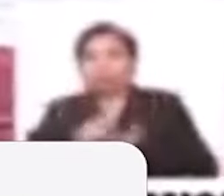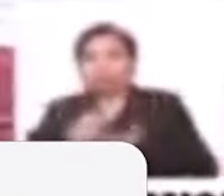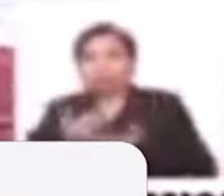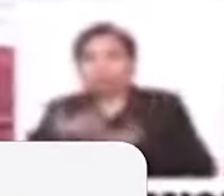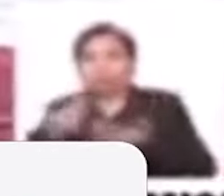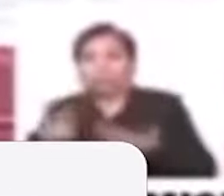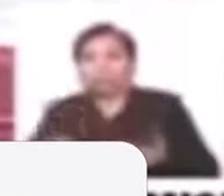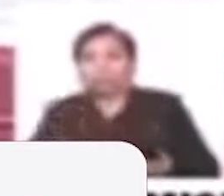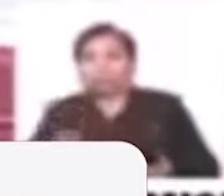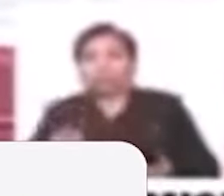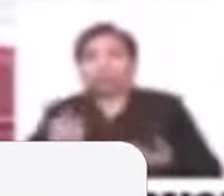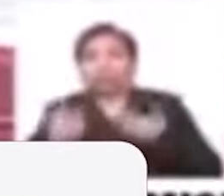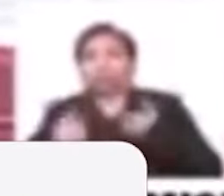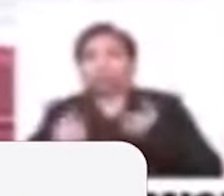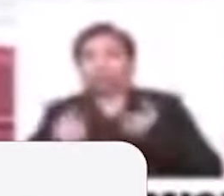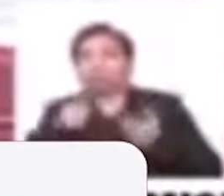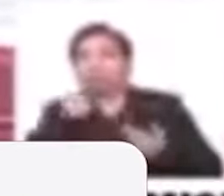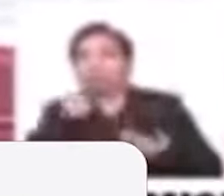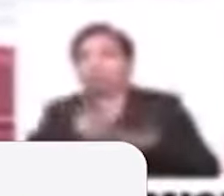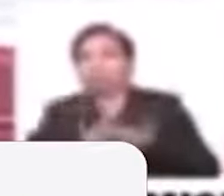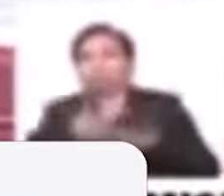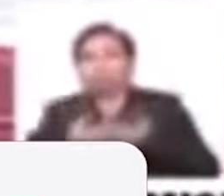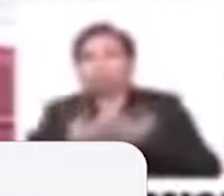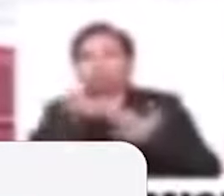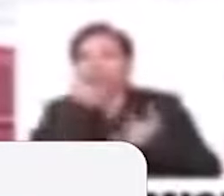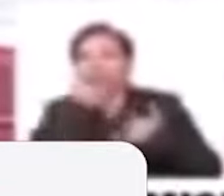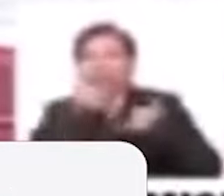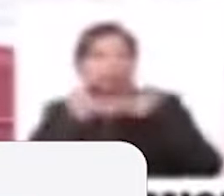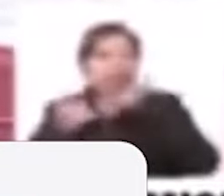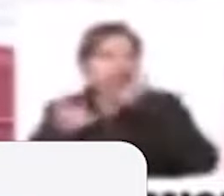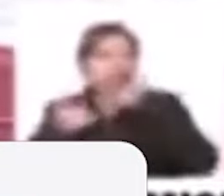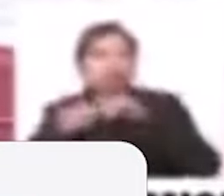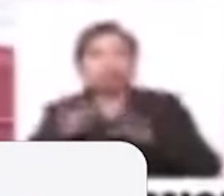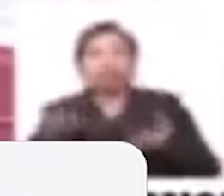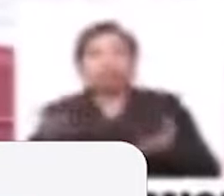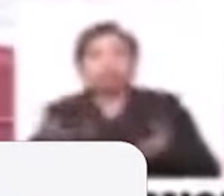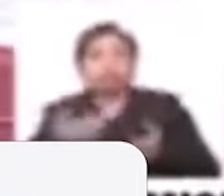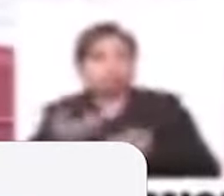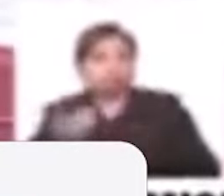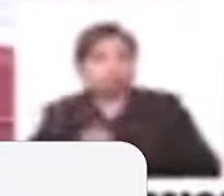antes, los 2 años, tiene que deberse alguna de las causales dentro de las cuales podría ser